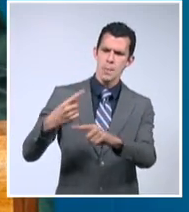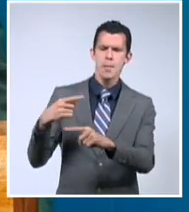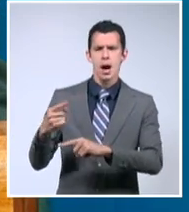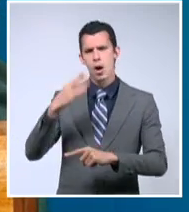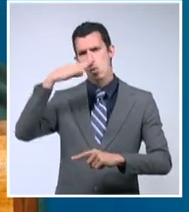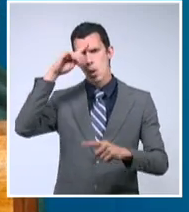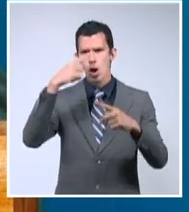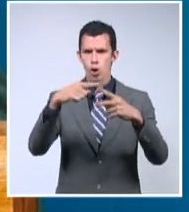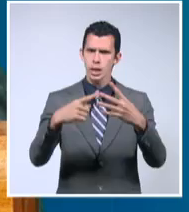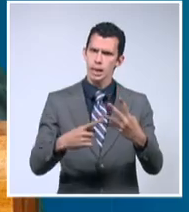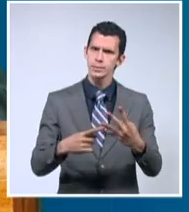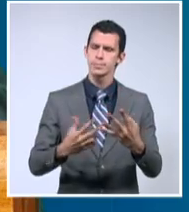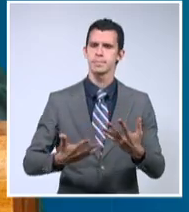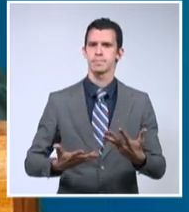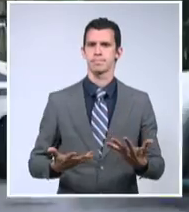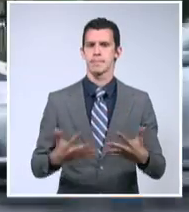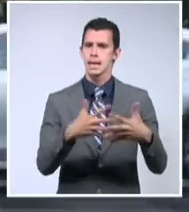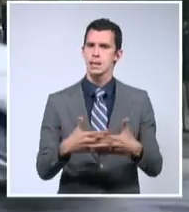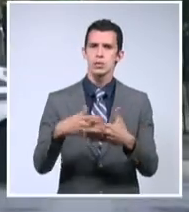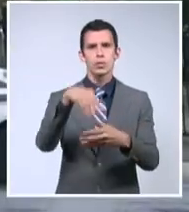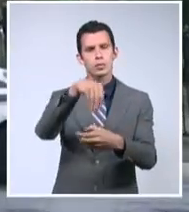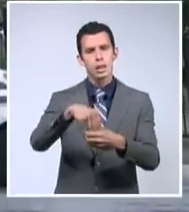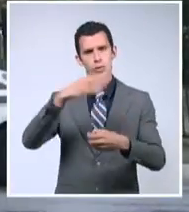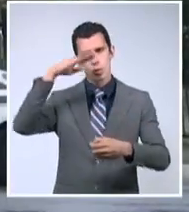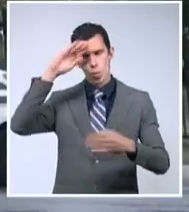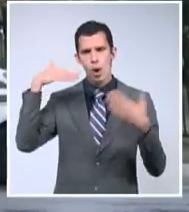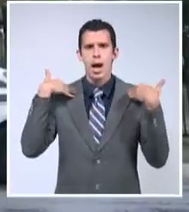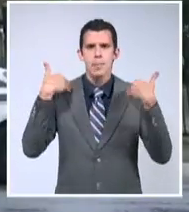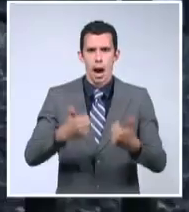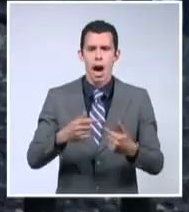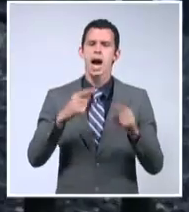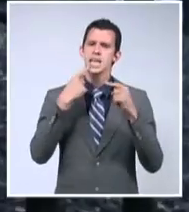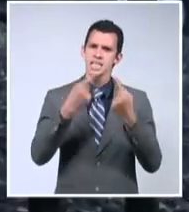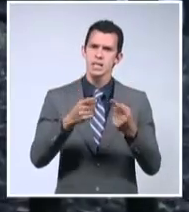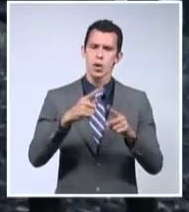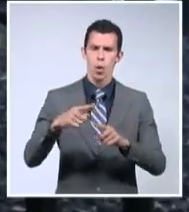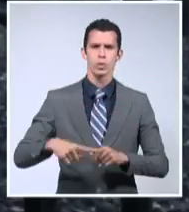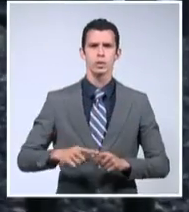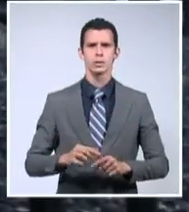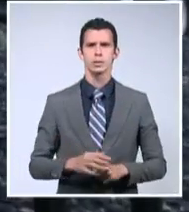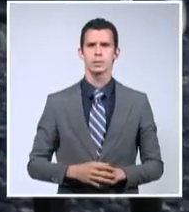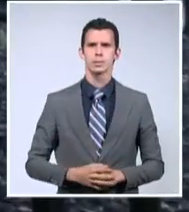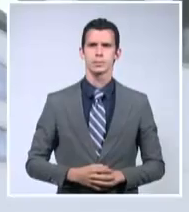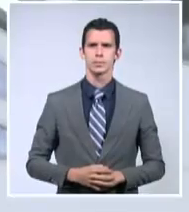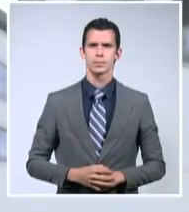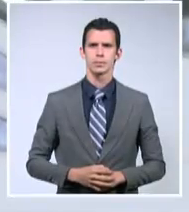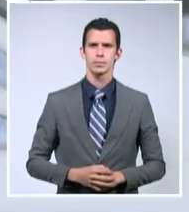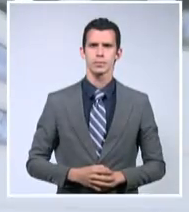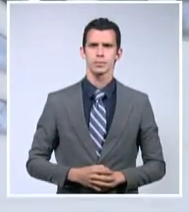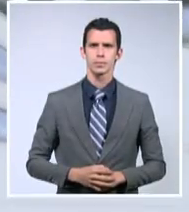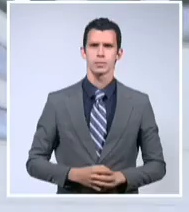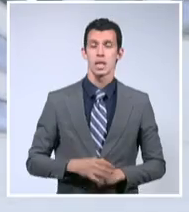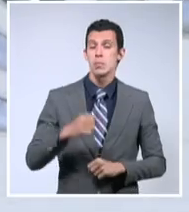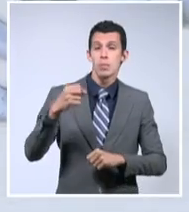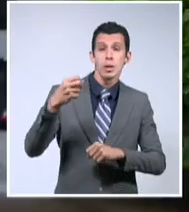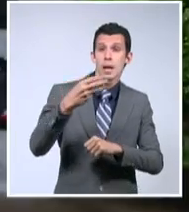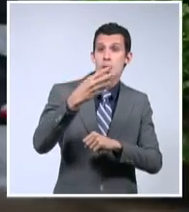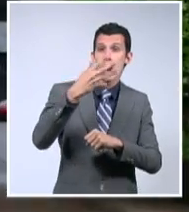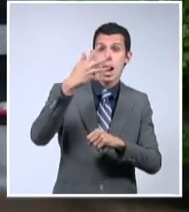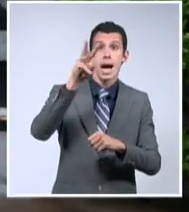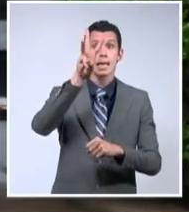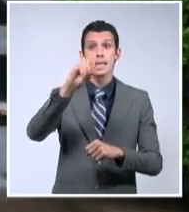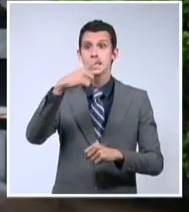los Estados Unidos en La Habana. En la madrugada del 30 de abril de 2020, un ciudadano cubano residente en